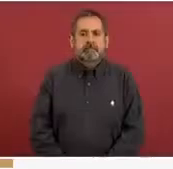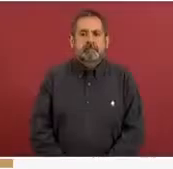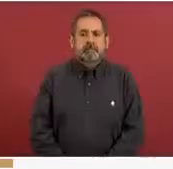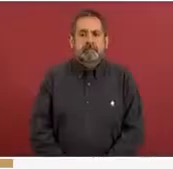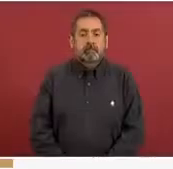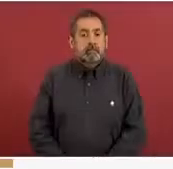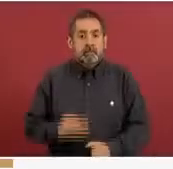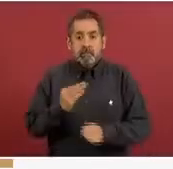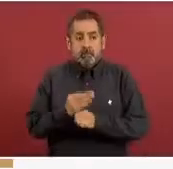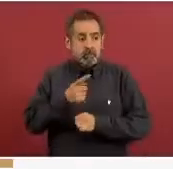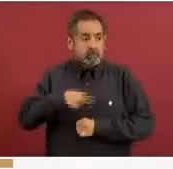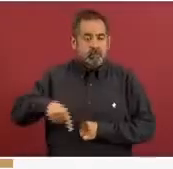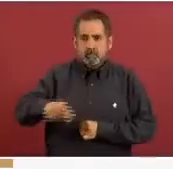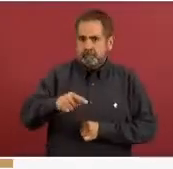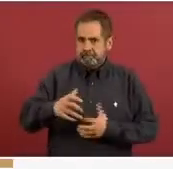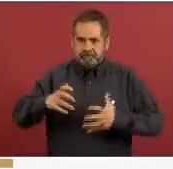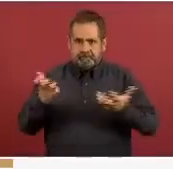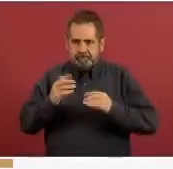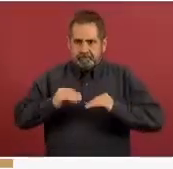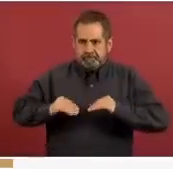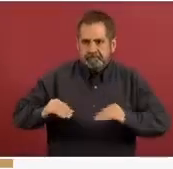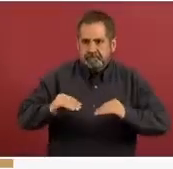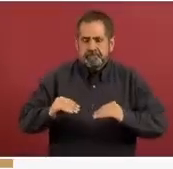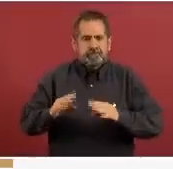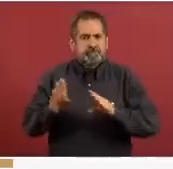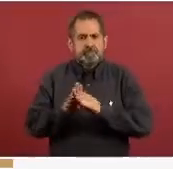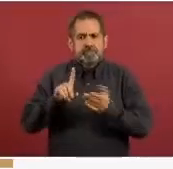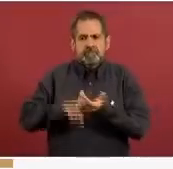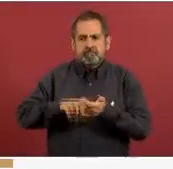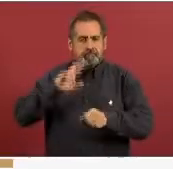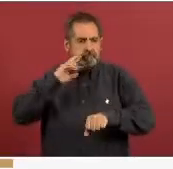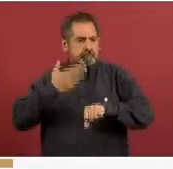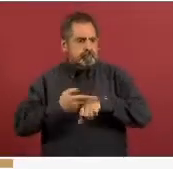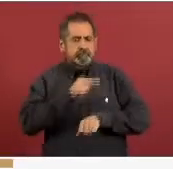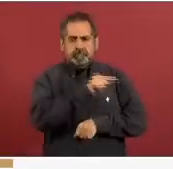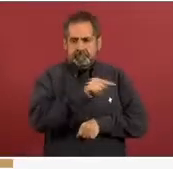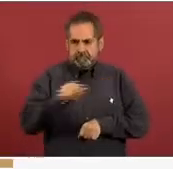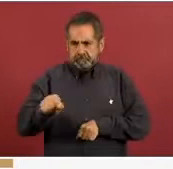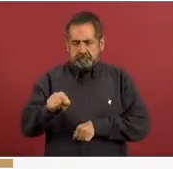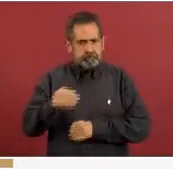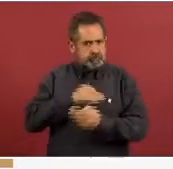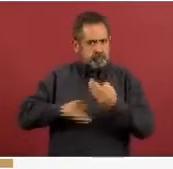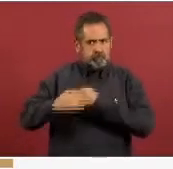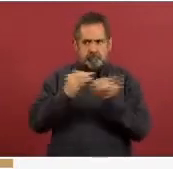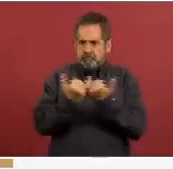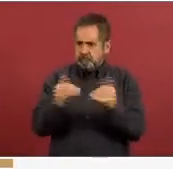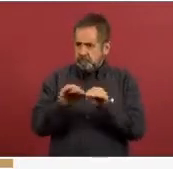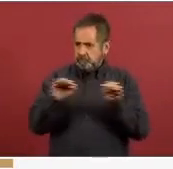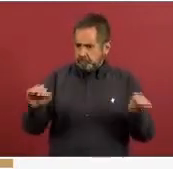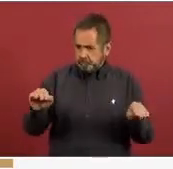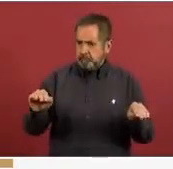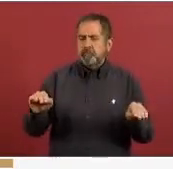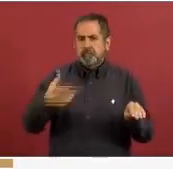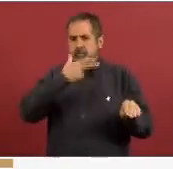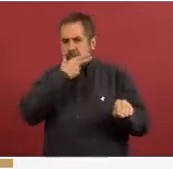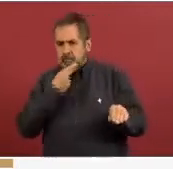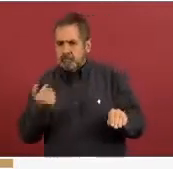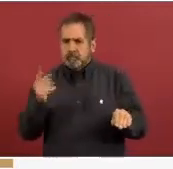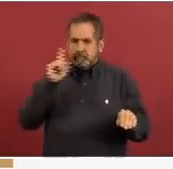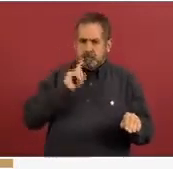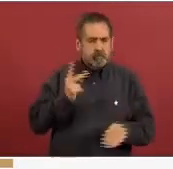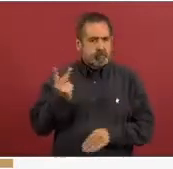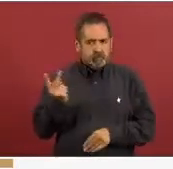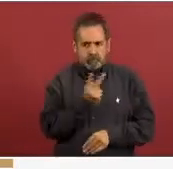momento de hacerlo todo. Tenemos que redistribuir de manera equitativa este trabajo entre hombres y